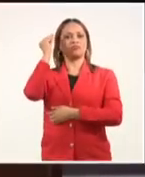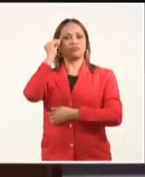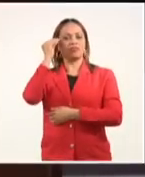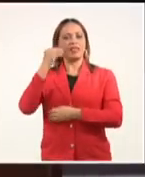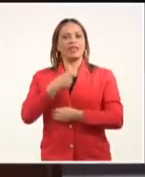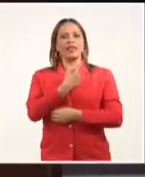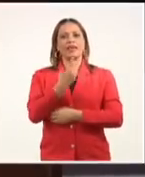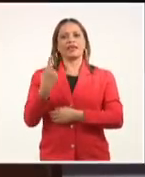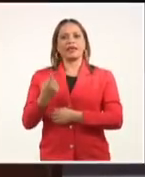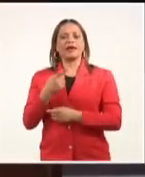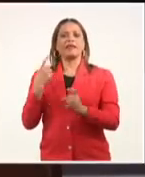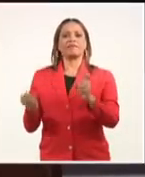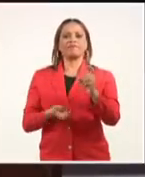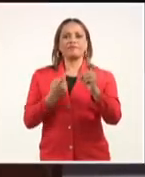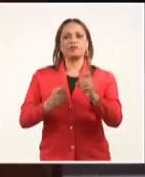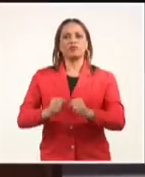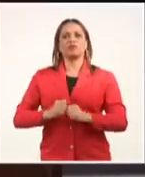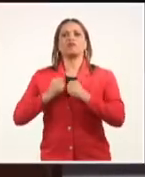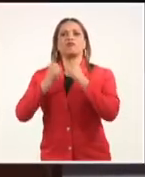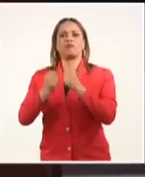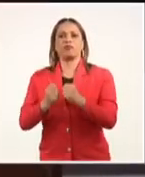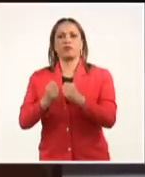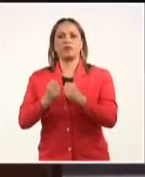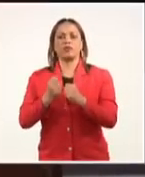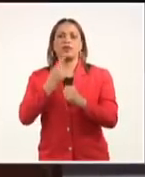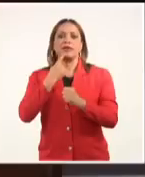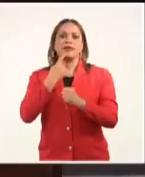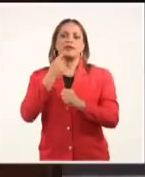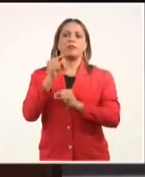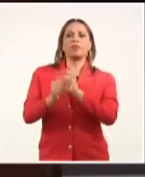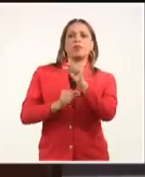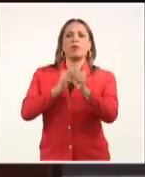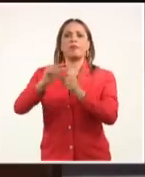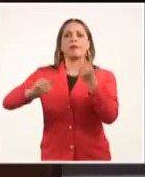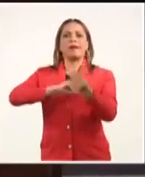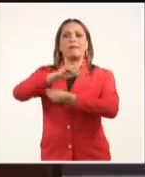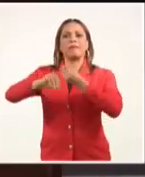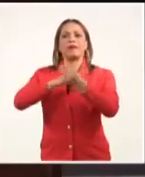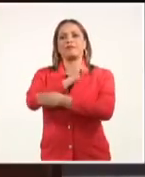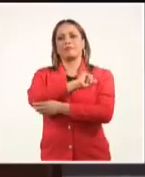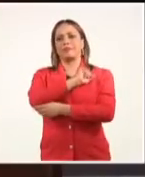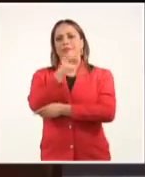cada revés hasta transformarlo en victoria.